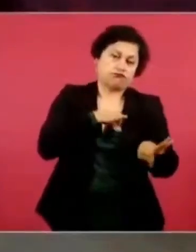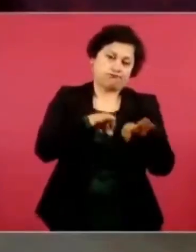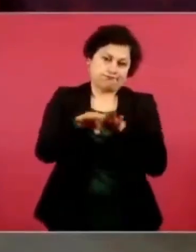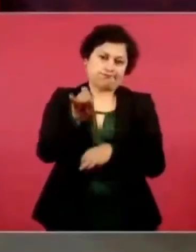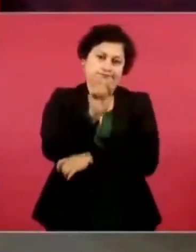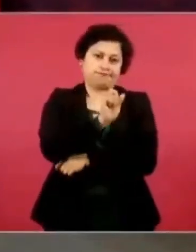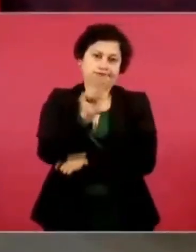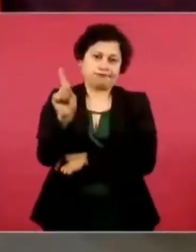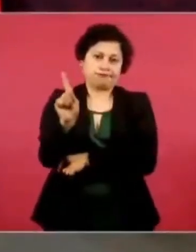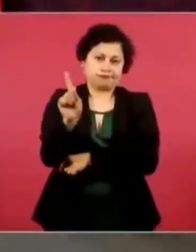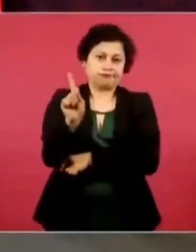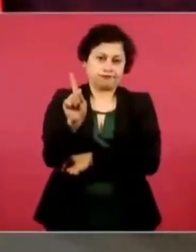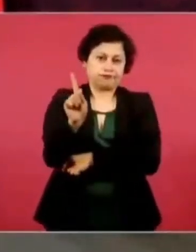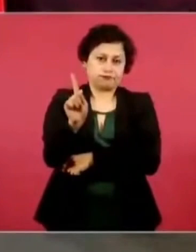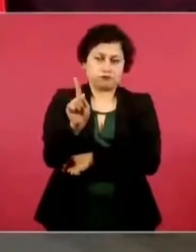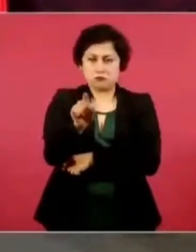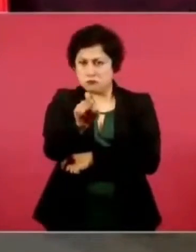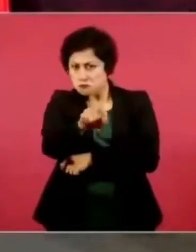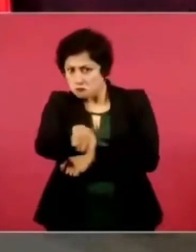Así como el oficio de ustedes.